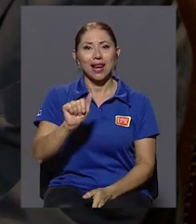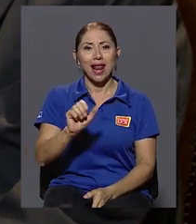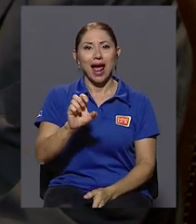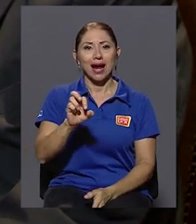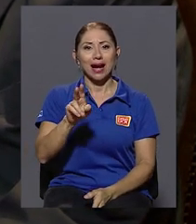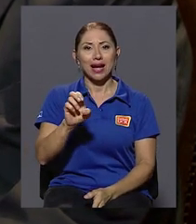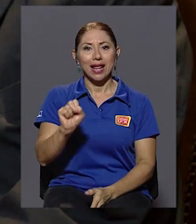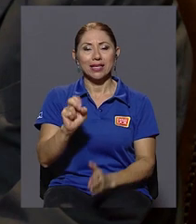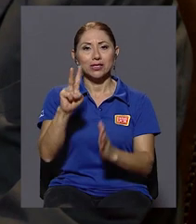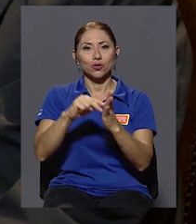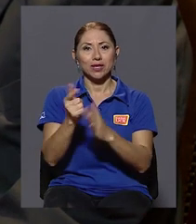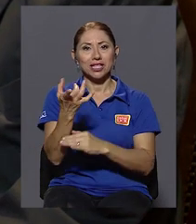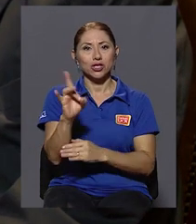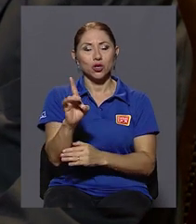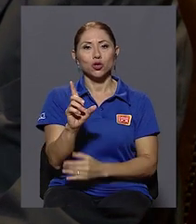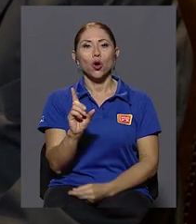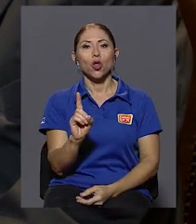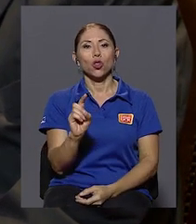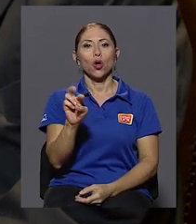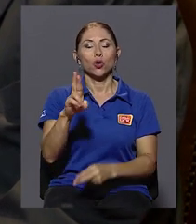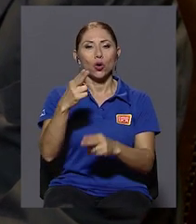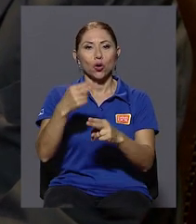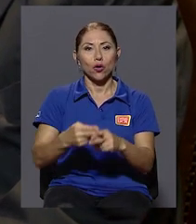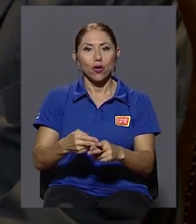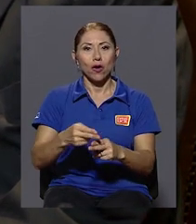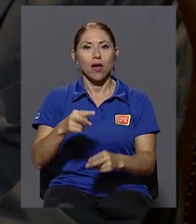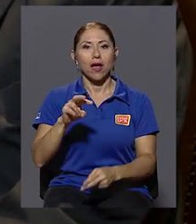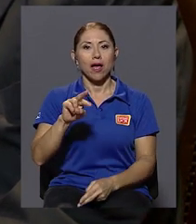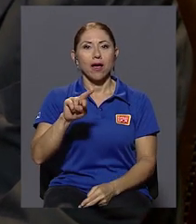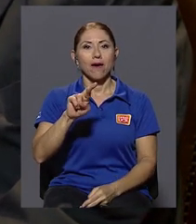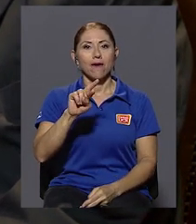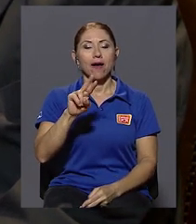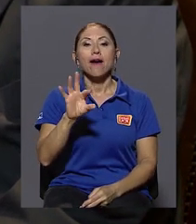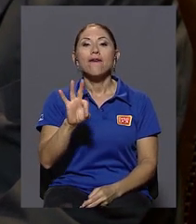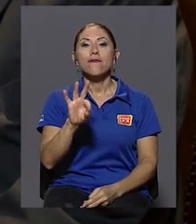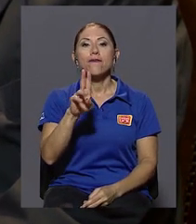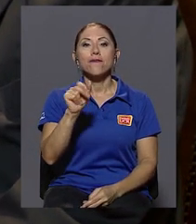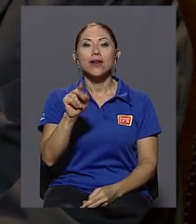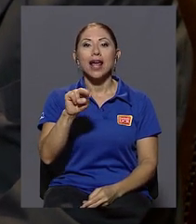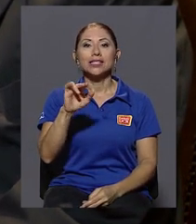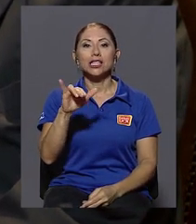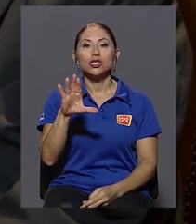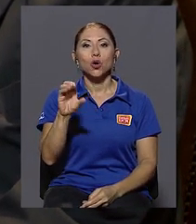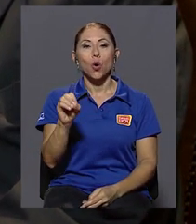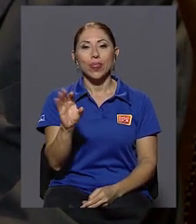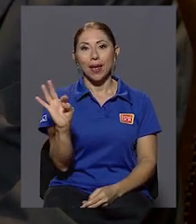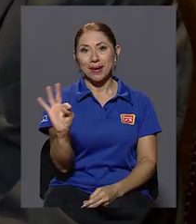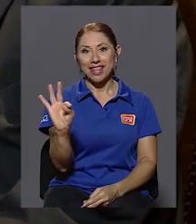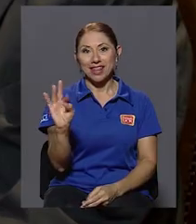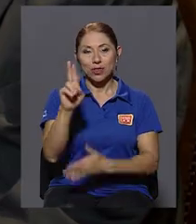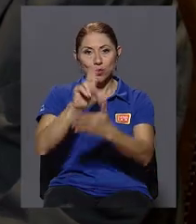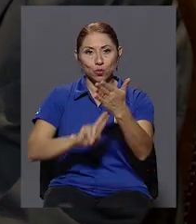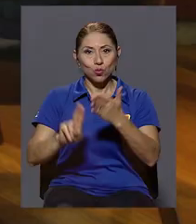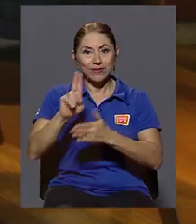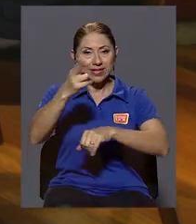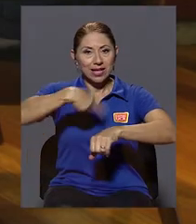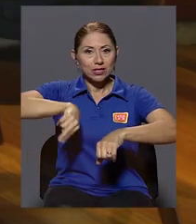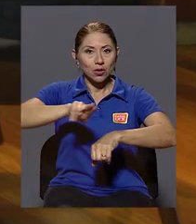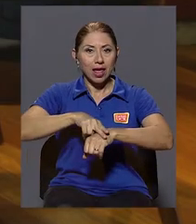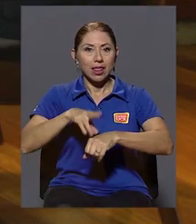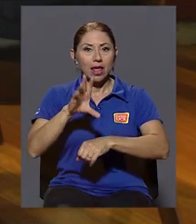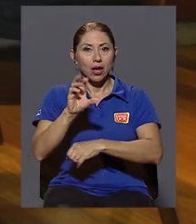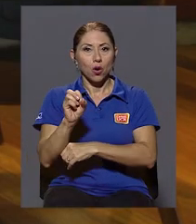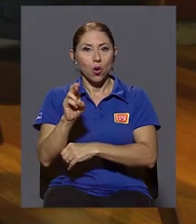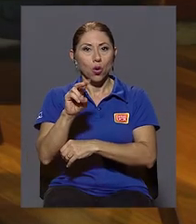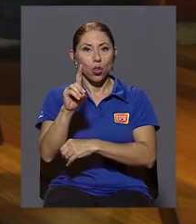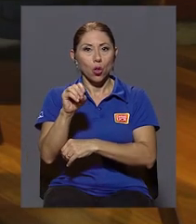la CRES 2018, el doctor Francisco Tamarit, de la Universidad Nacional de Córdoba, y